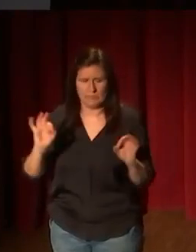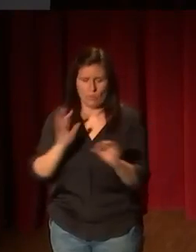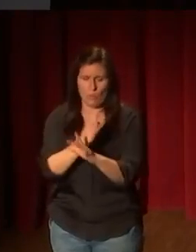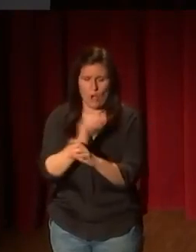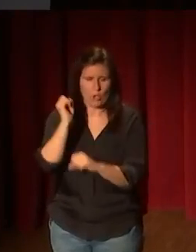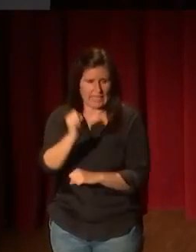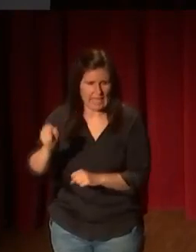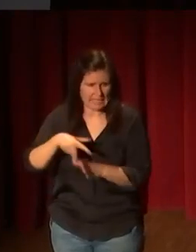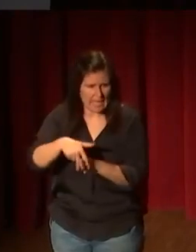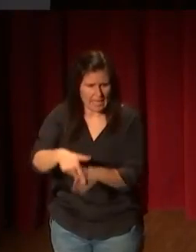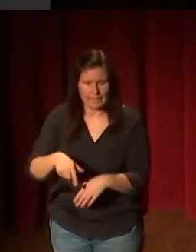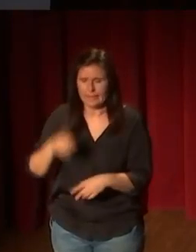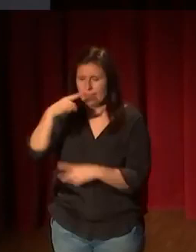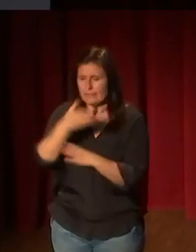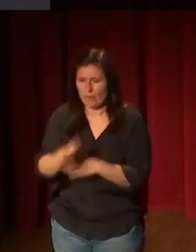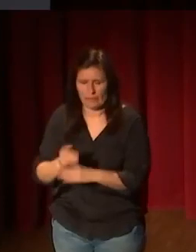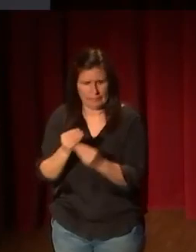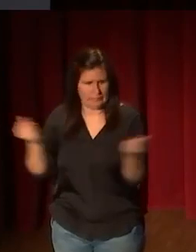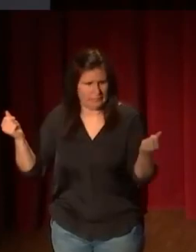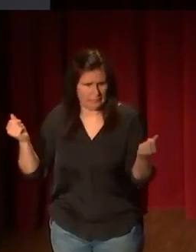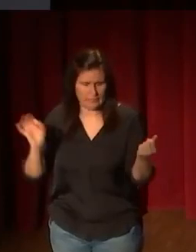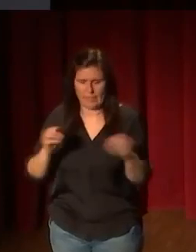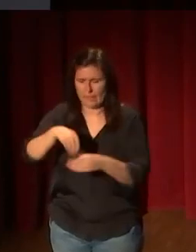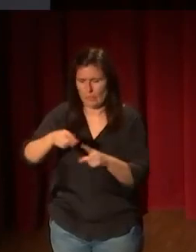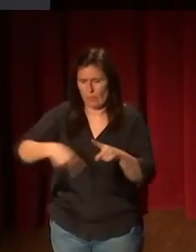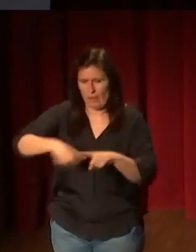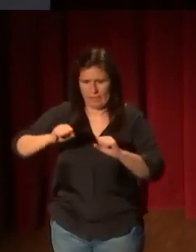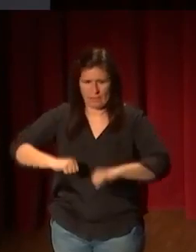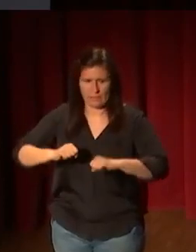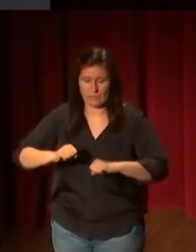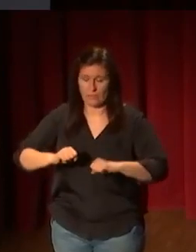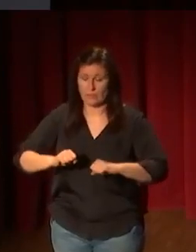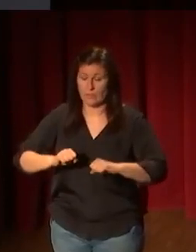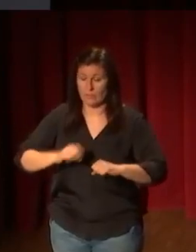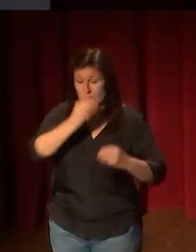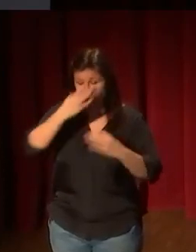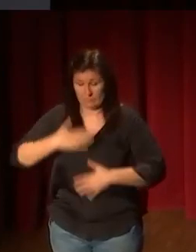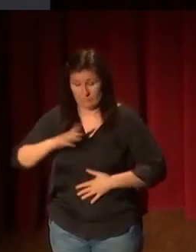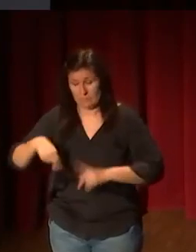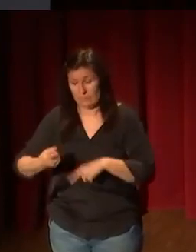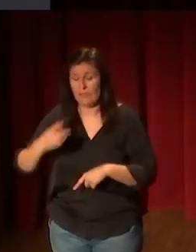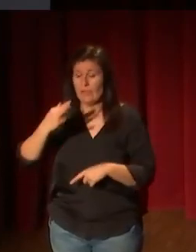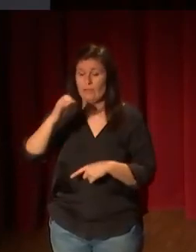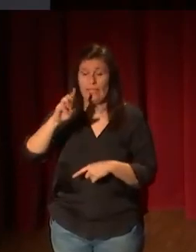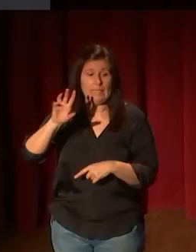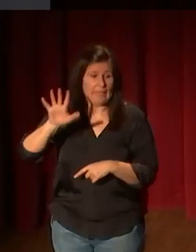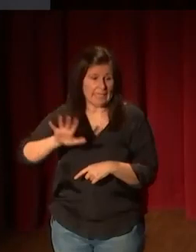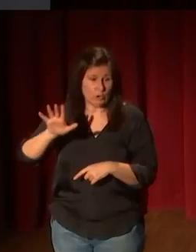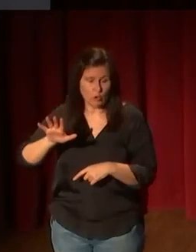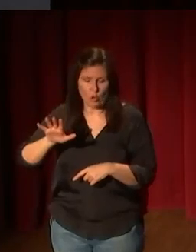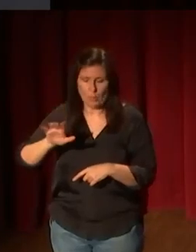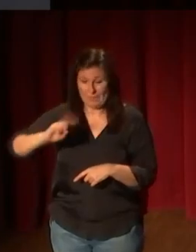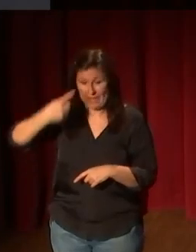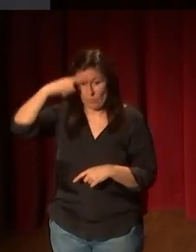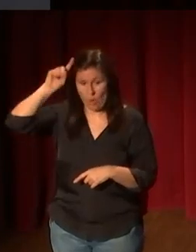cañas desaparecen las tauromaquias de la plaza mayor de madrid cuando llega felipe quinto el primer borbón tampoco es partidario